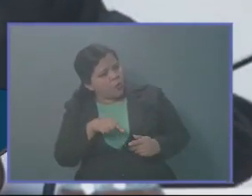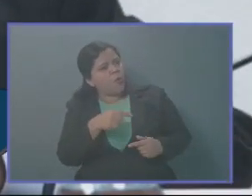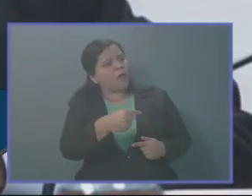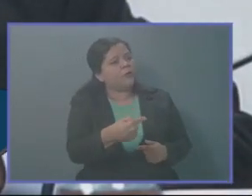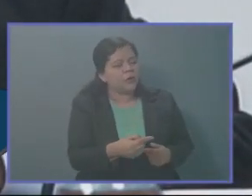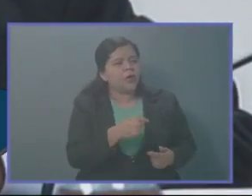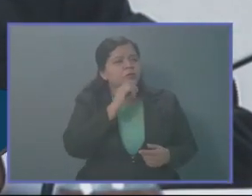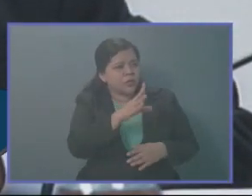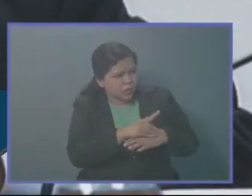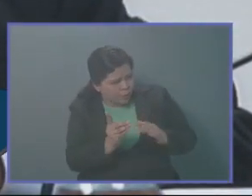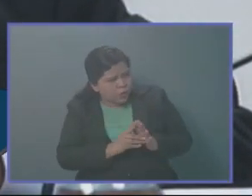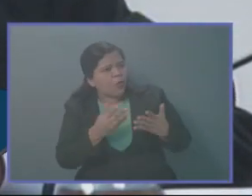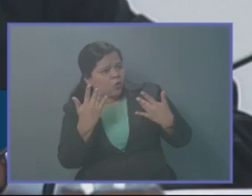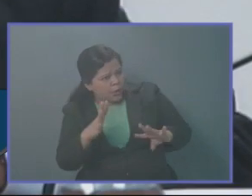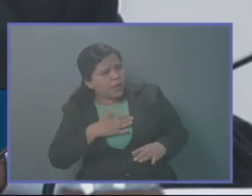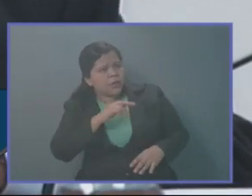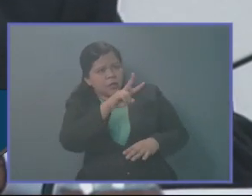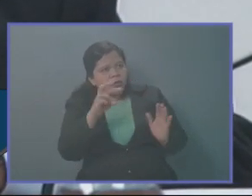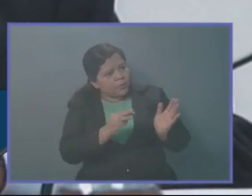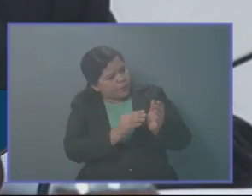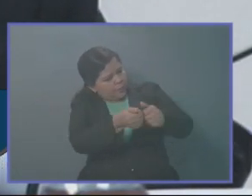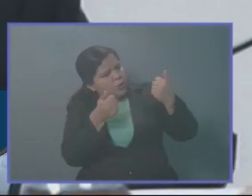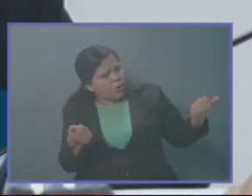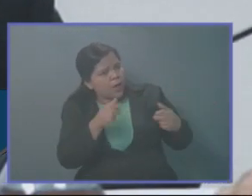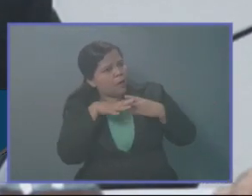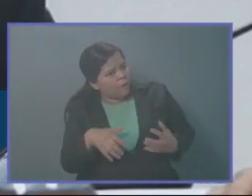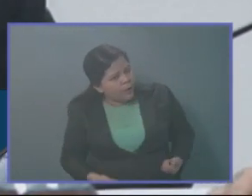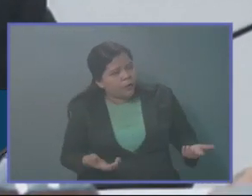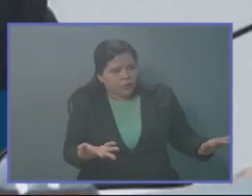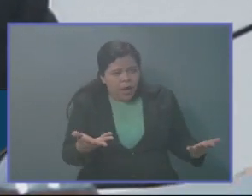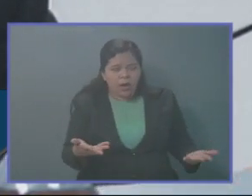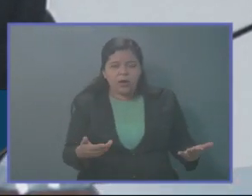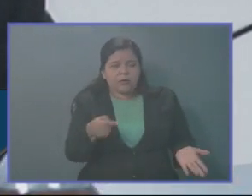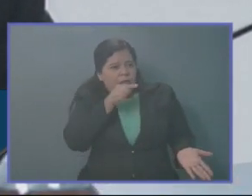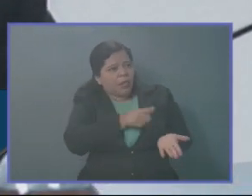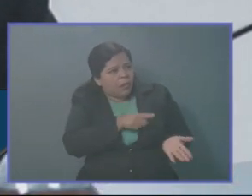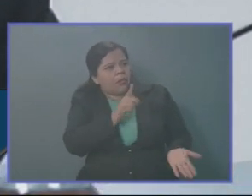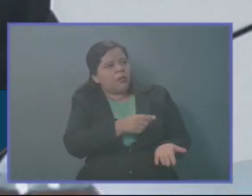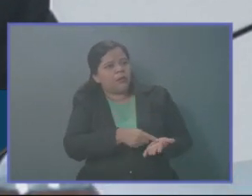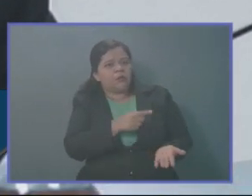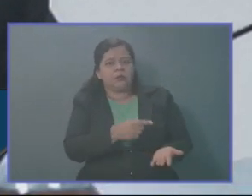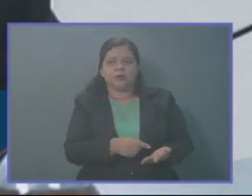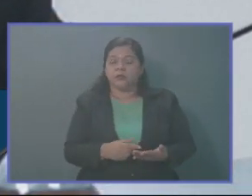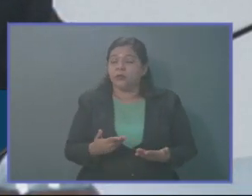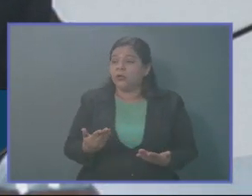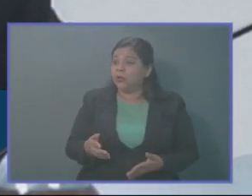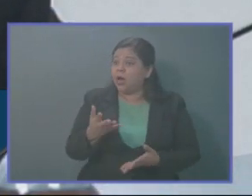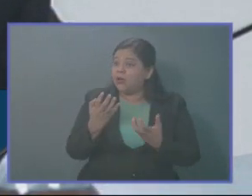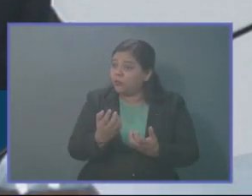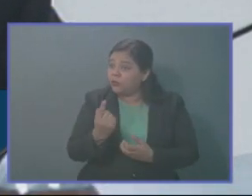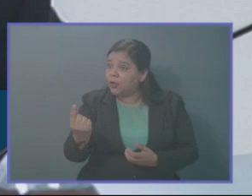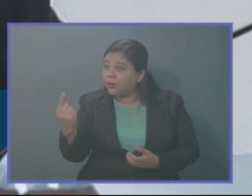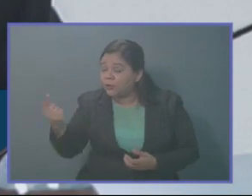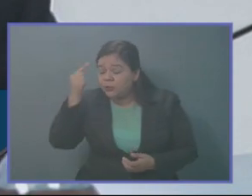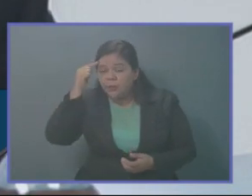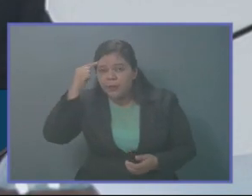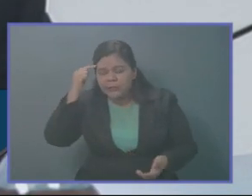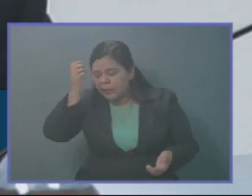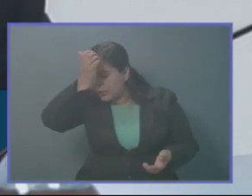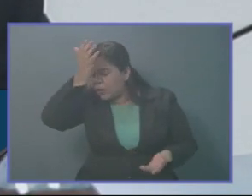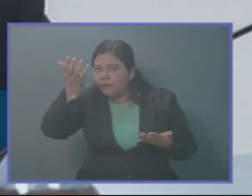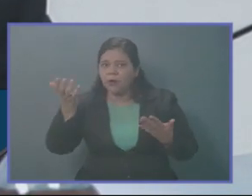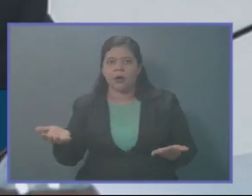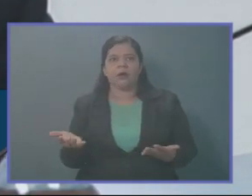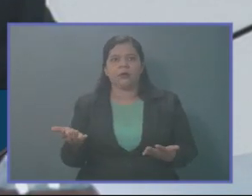diciendo los diputados que ya le dieron 2.000 millones al gobierno. Entonces estamos generando opiniones encontradas. Tenemos que